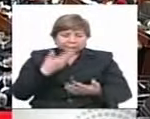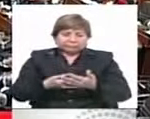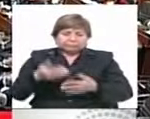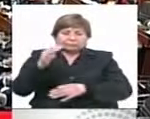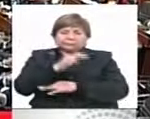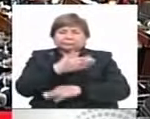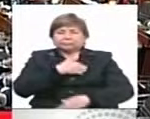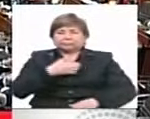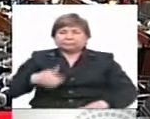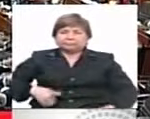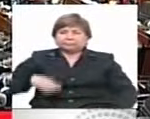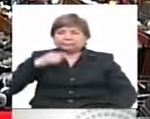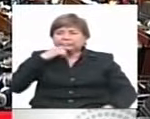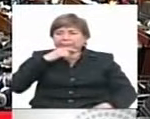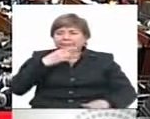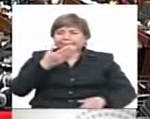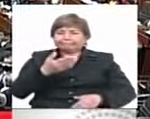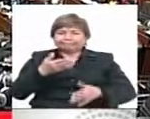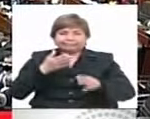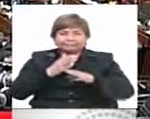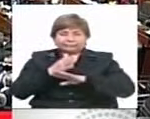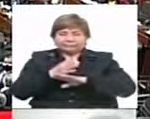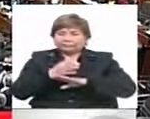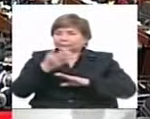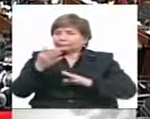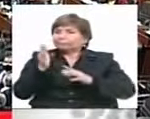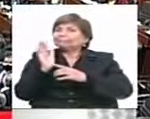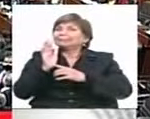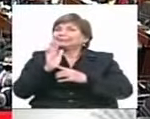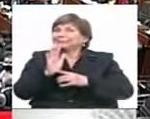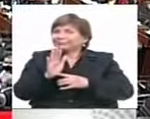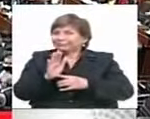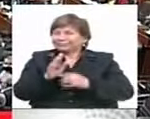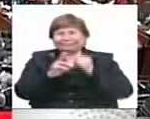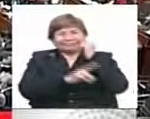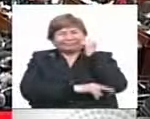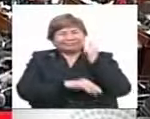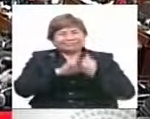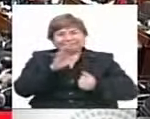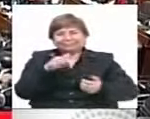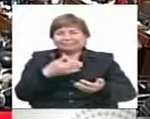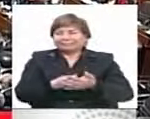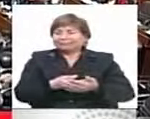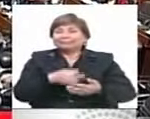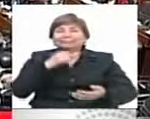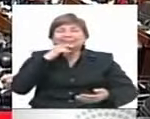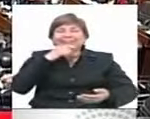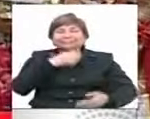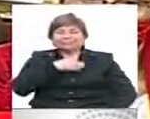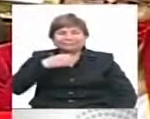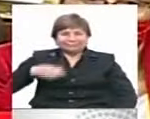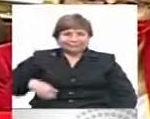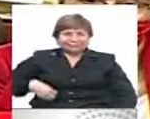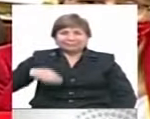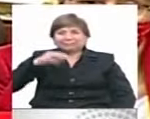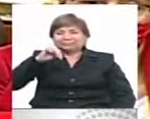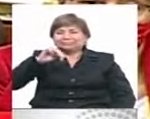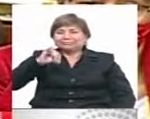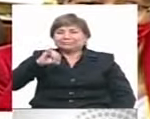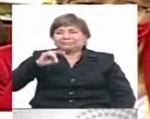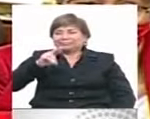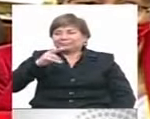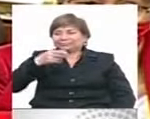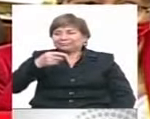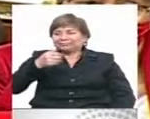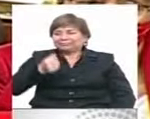señora presidenta, y por su intermedio a la representación nacional, a la señora Premier Mirta Vázquez y a